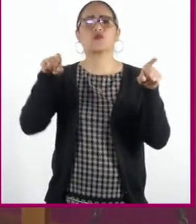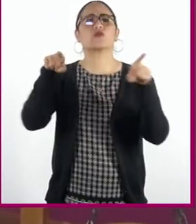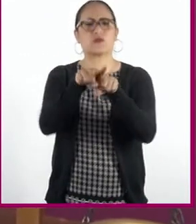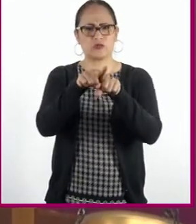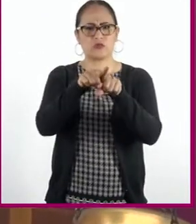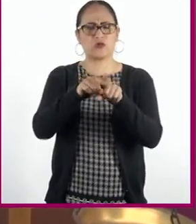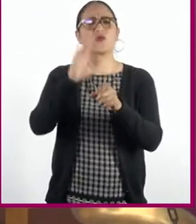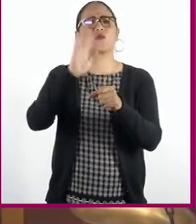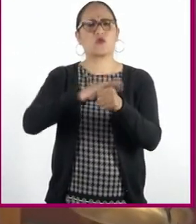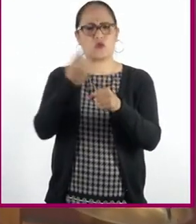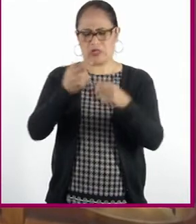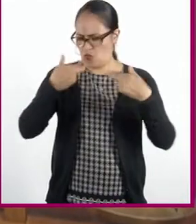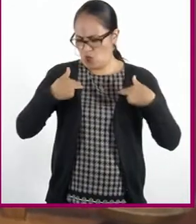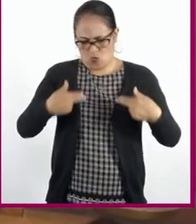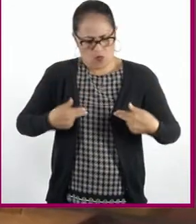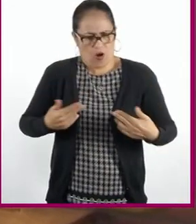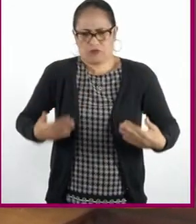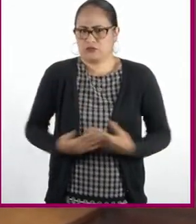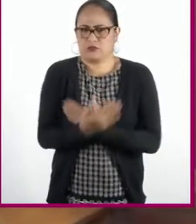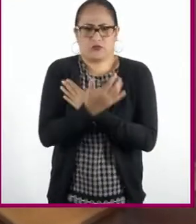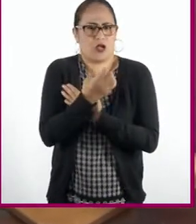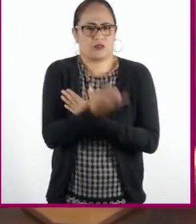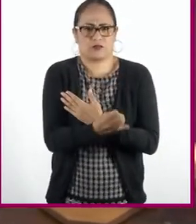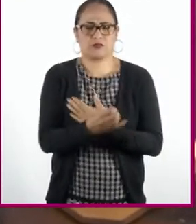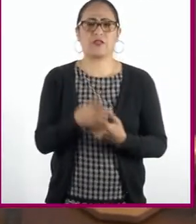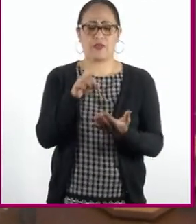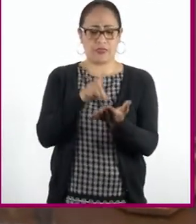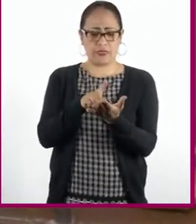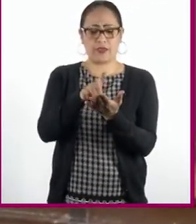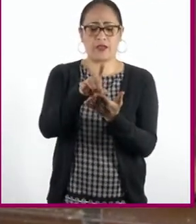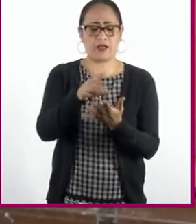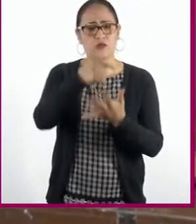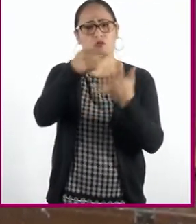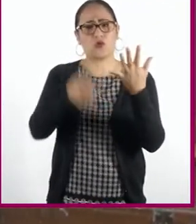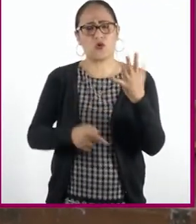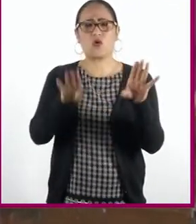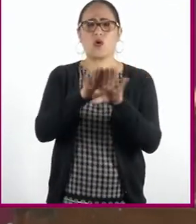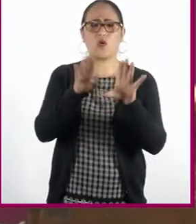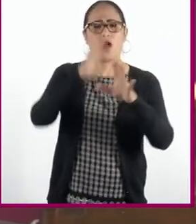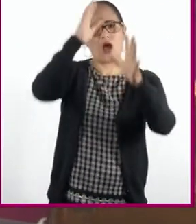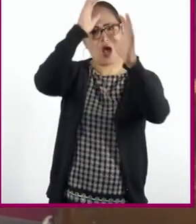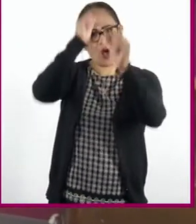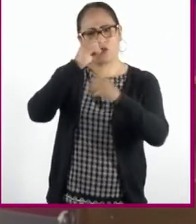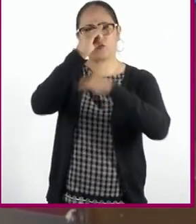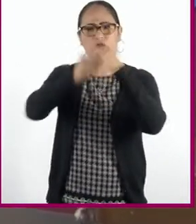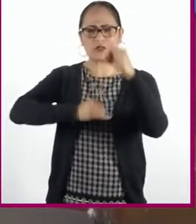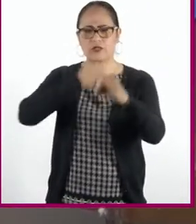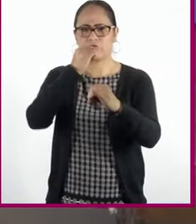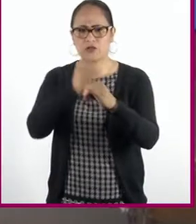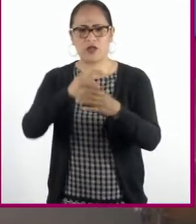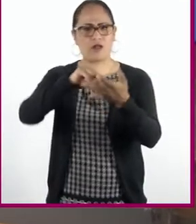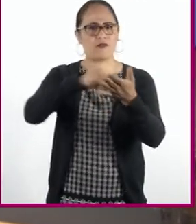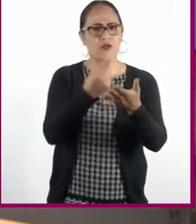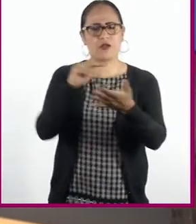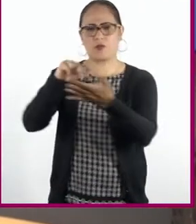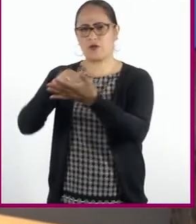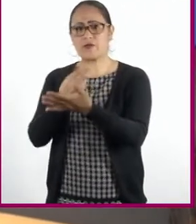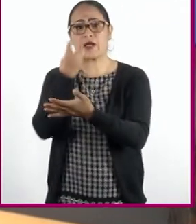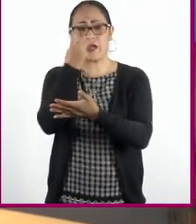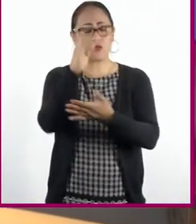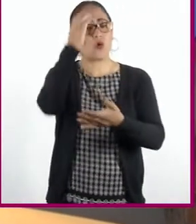de nuestra humanidad común. Estos derechos resultan de distintas convenciones y tratados, y es importante